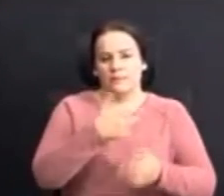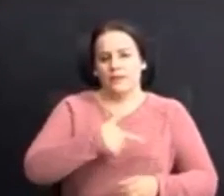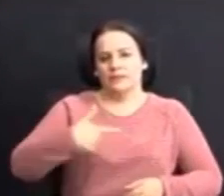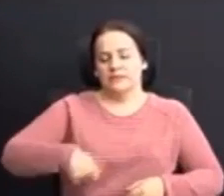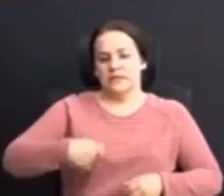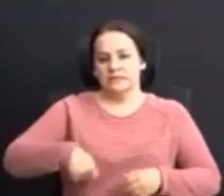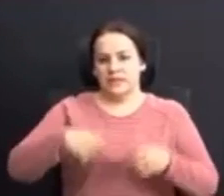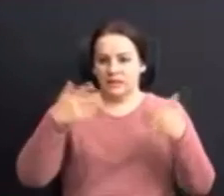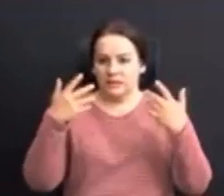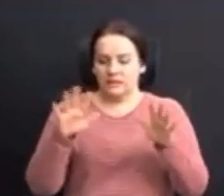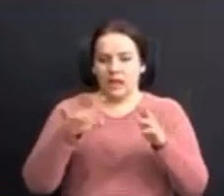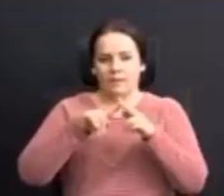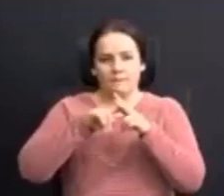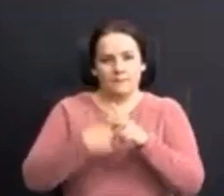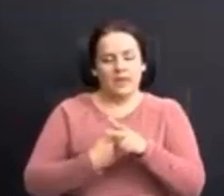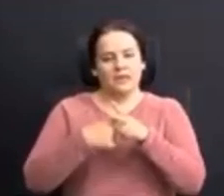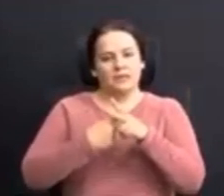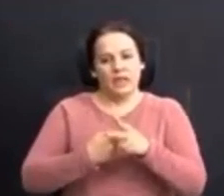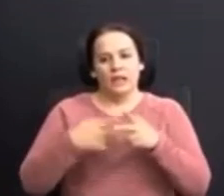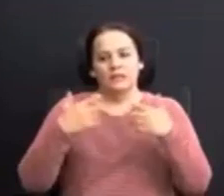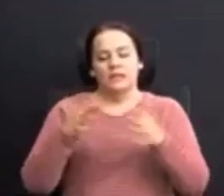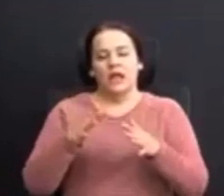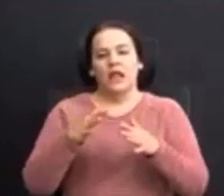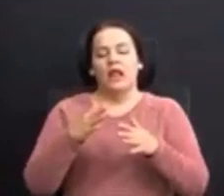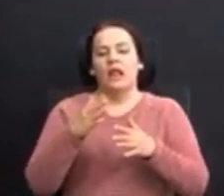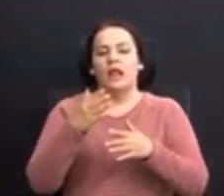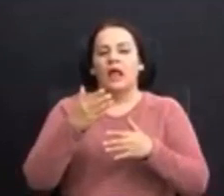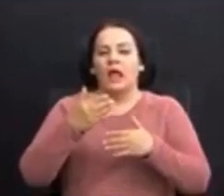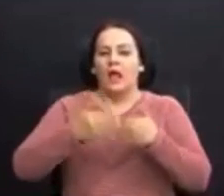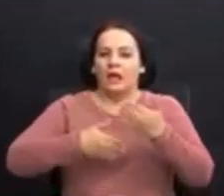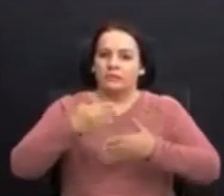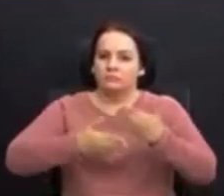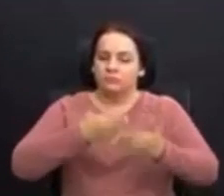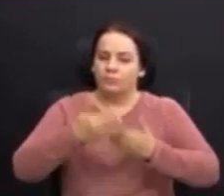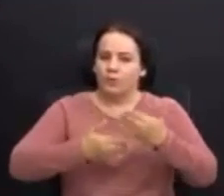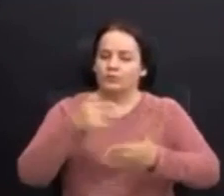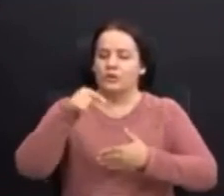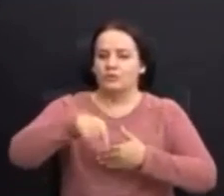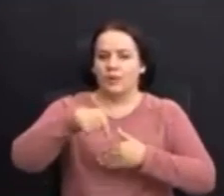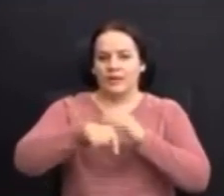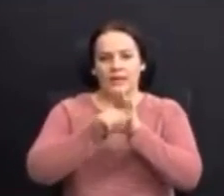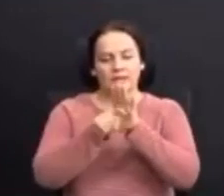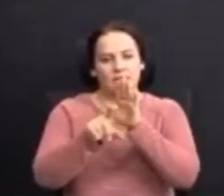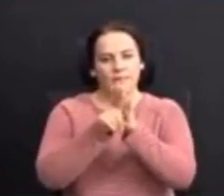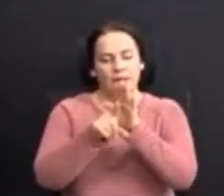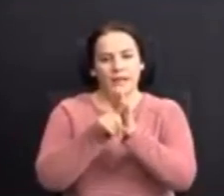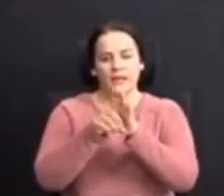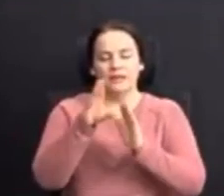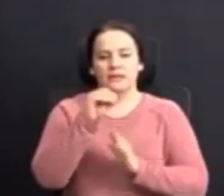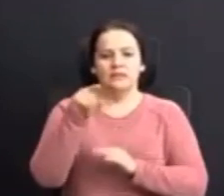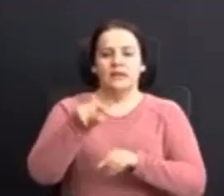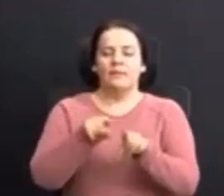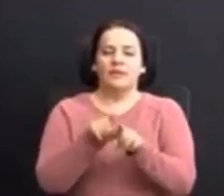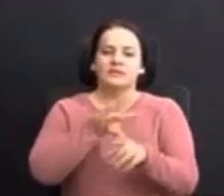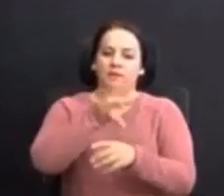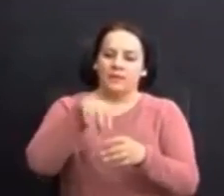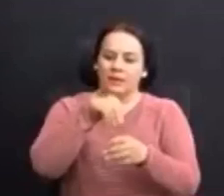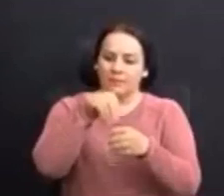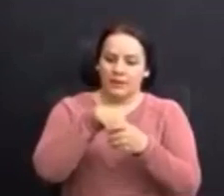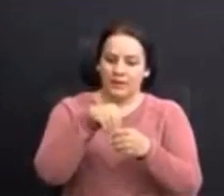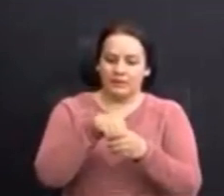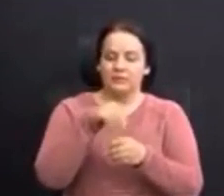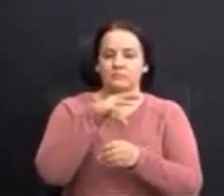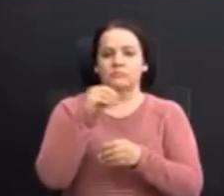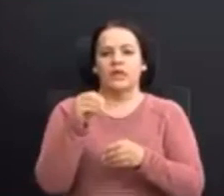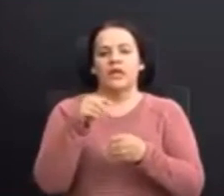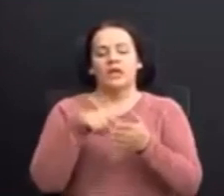también los factores electorales en la Asamblea Legislativa, que como ente político pues se ve inmerso en todo este proceso. ¿Cómo